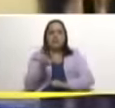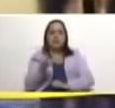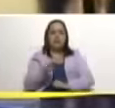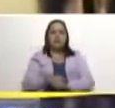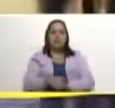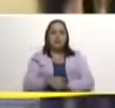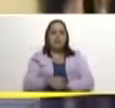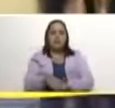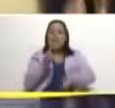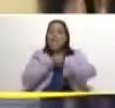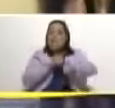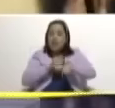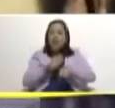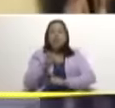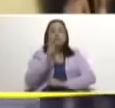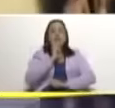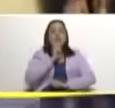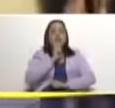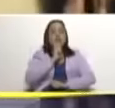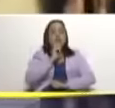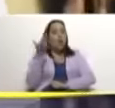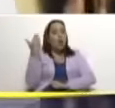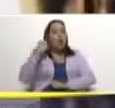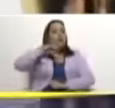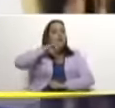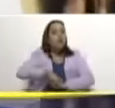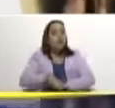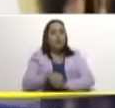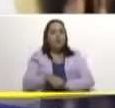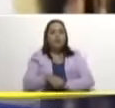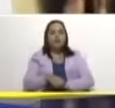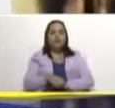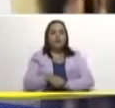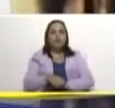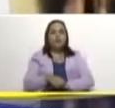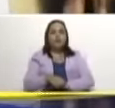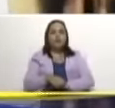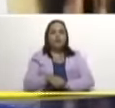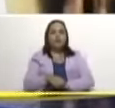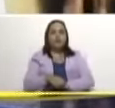en un tiempo muy difícil. General Pompeyo,